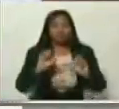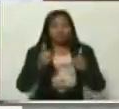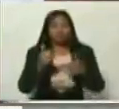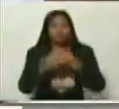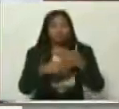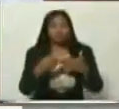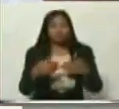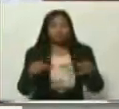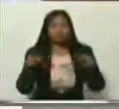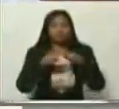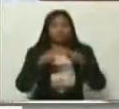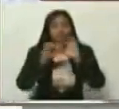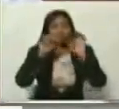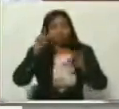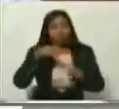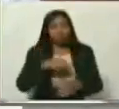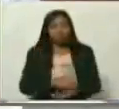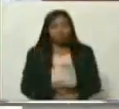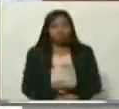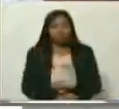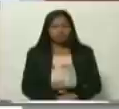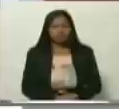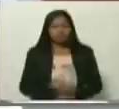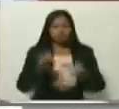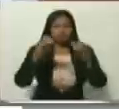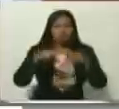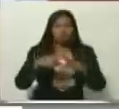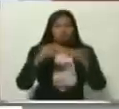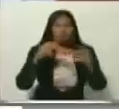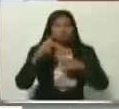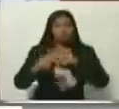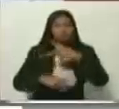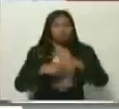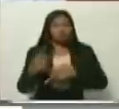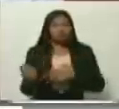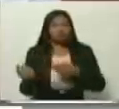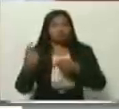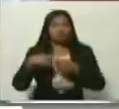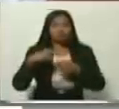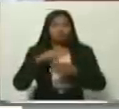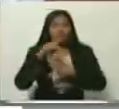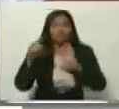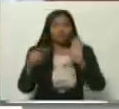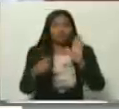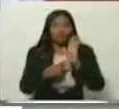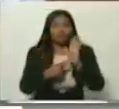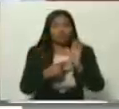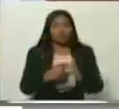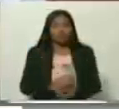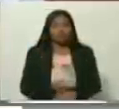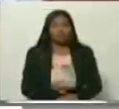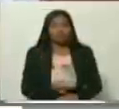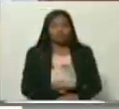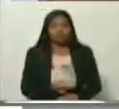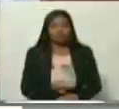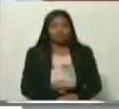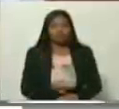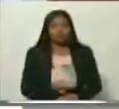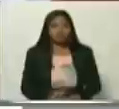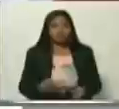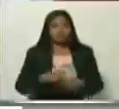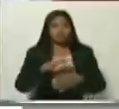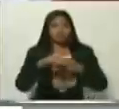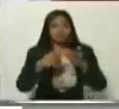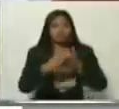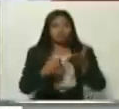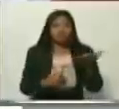sentencia de suspender los procedimientos vinculados a la totalización, adjudicación y